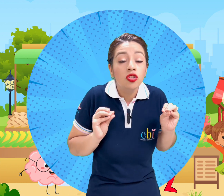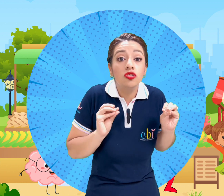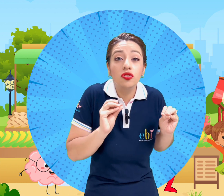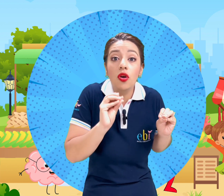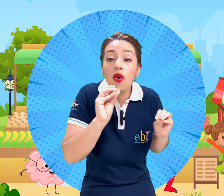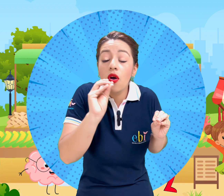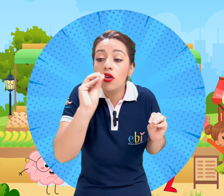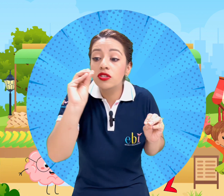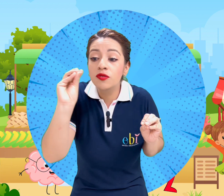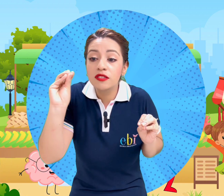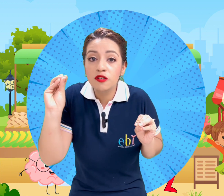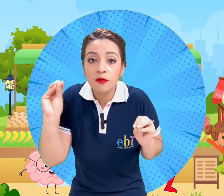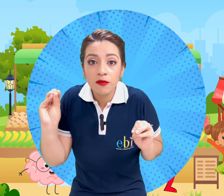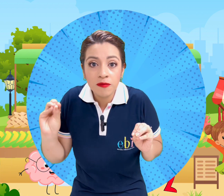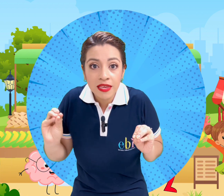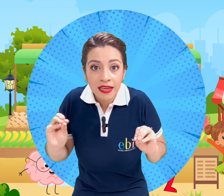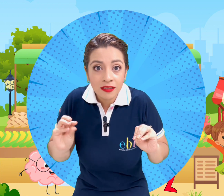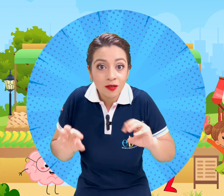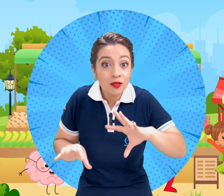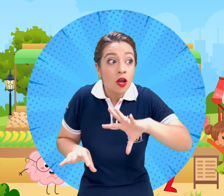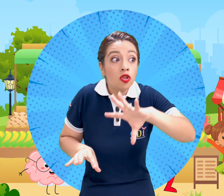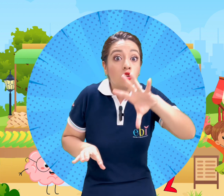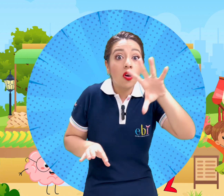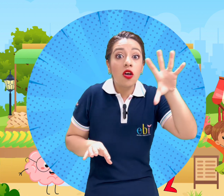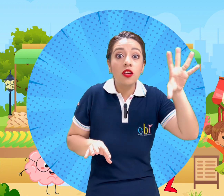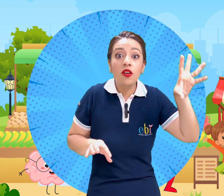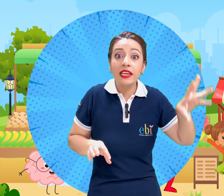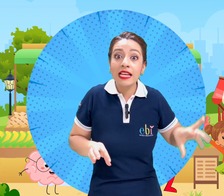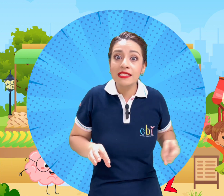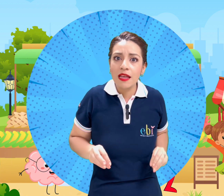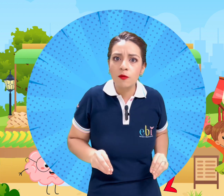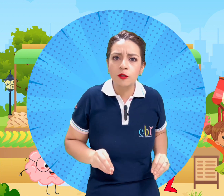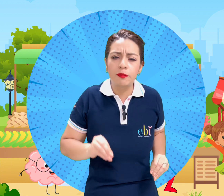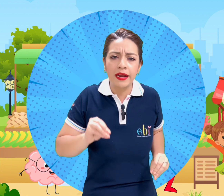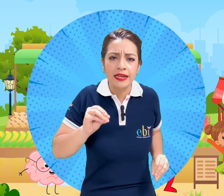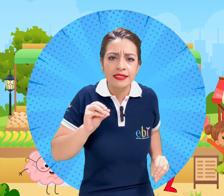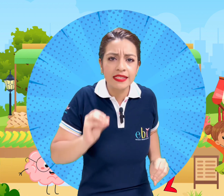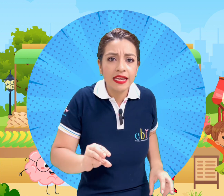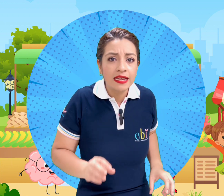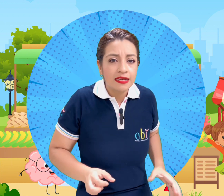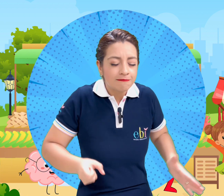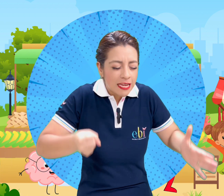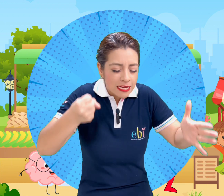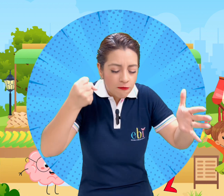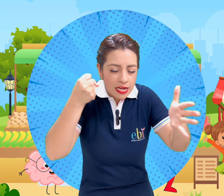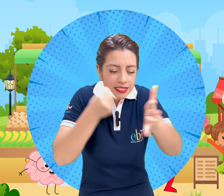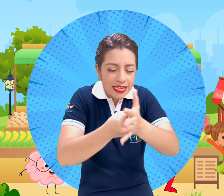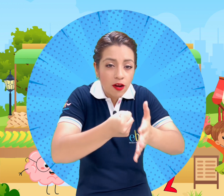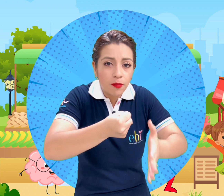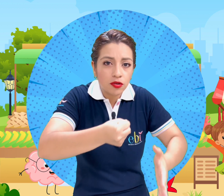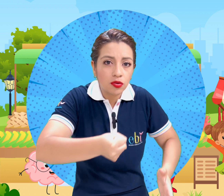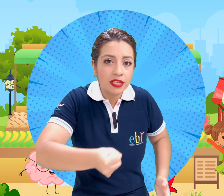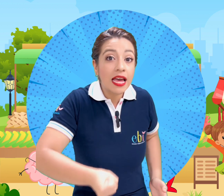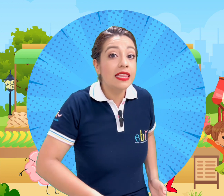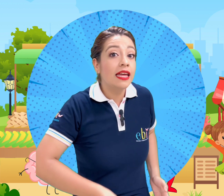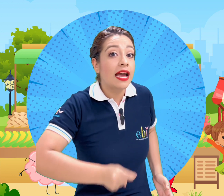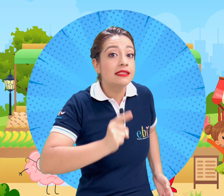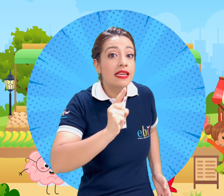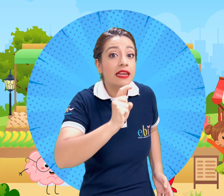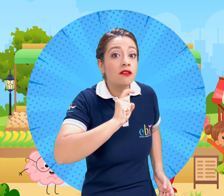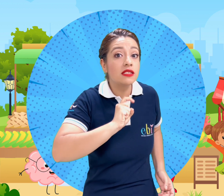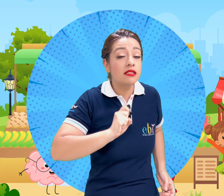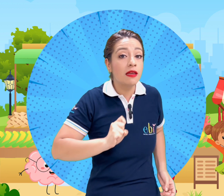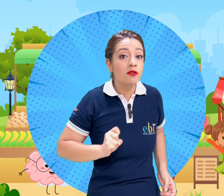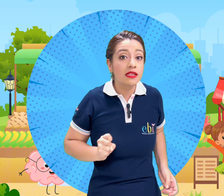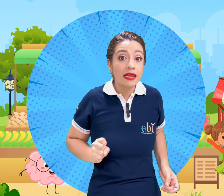observando todos nuestros movimientos, todo lo que hacemos para así, en cualquier oportunidad,